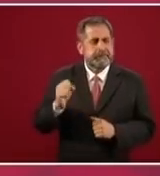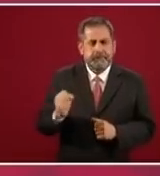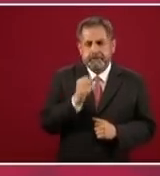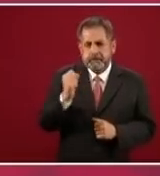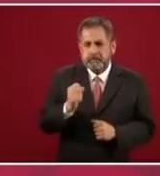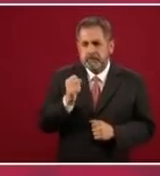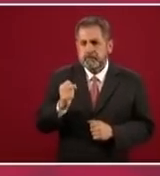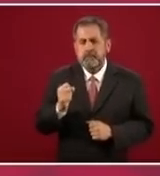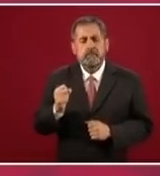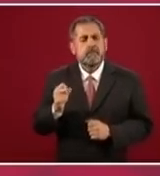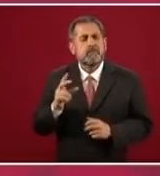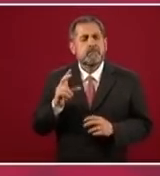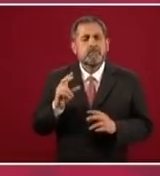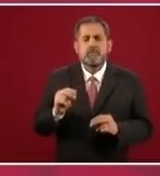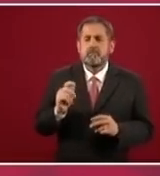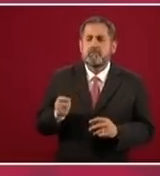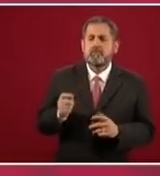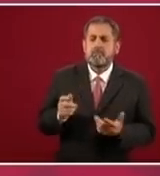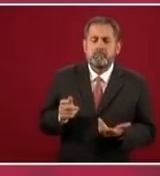afortunadamente no hemos tenido